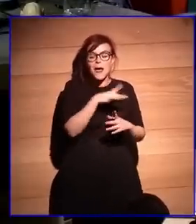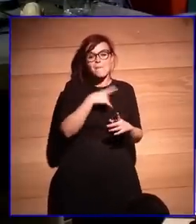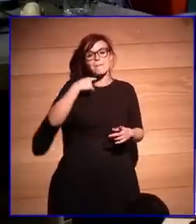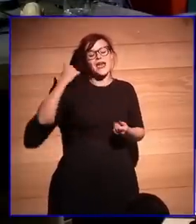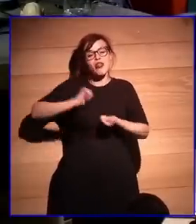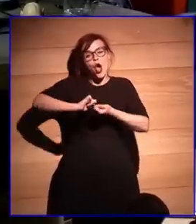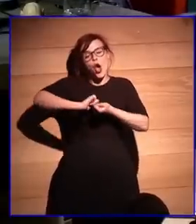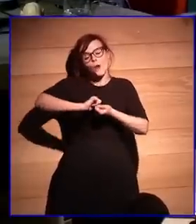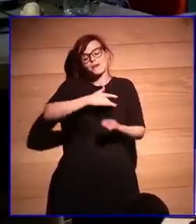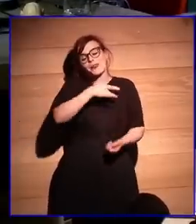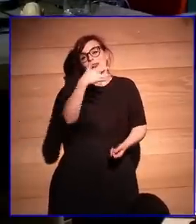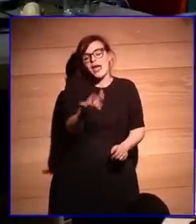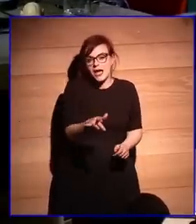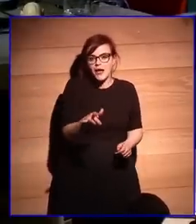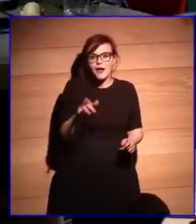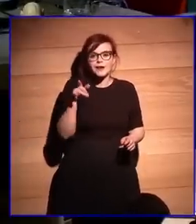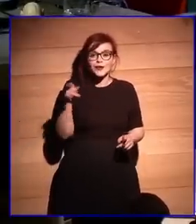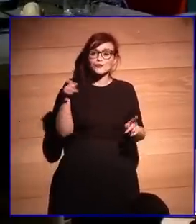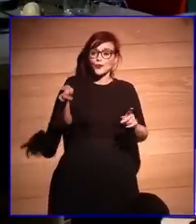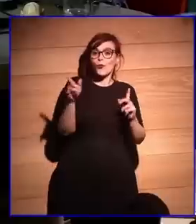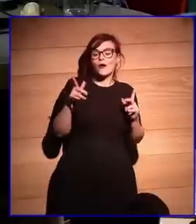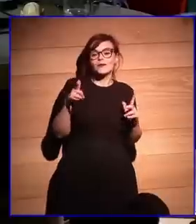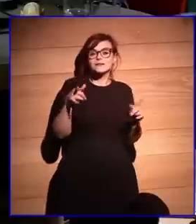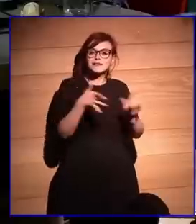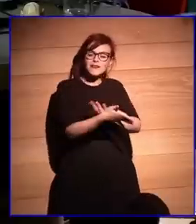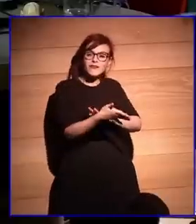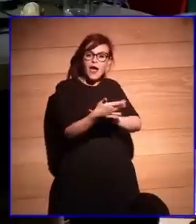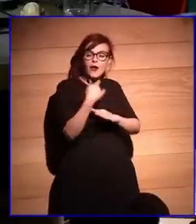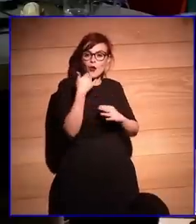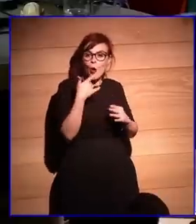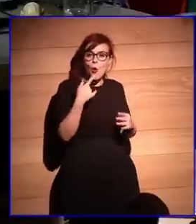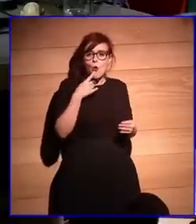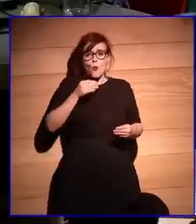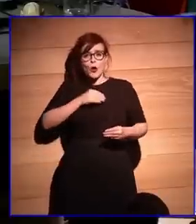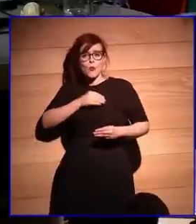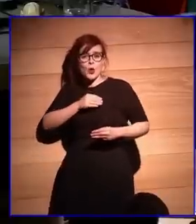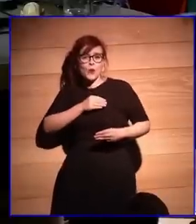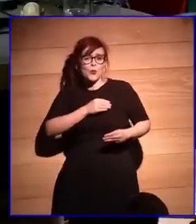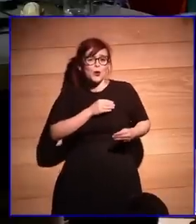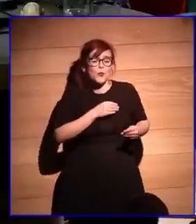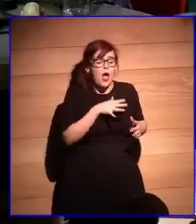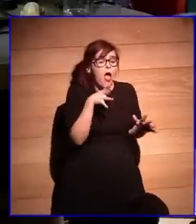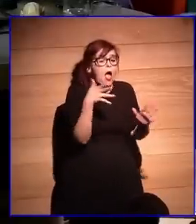sino como he sido bondadosísimo... Tú eres un bueno preventivo. Purgar. Como soy un bueno, entonces ahora digo, ahora